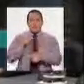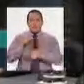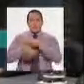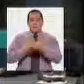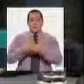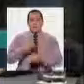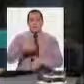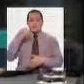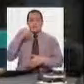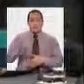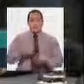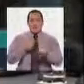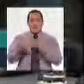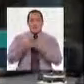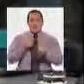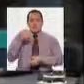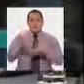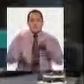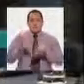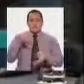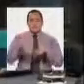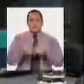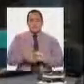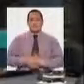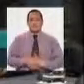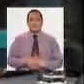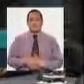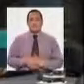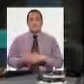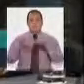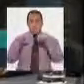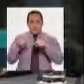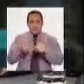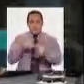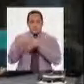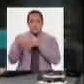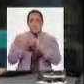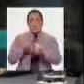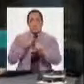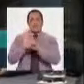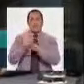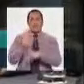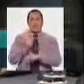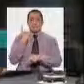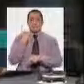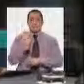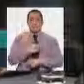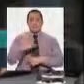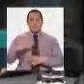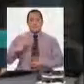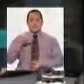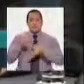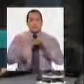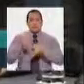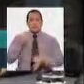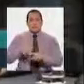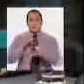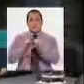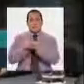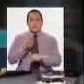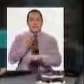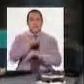eficaz administración de justicia. Eso dice la ley orgánica del Ministerio de Justicia, la ley